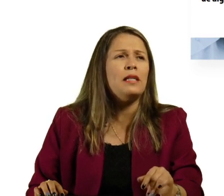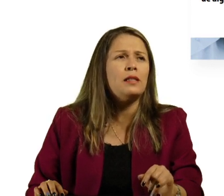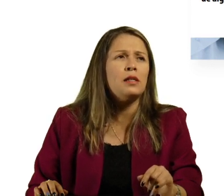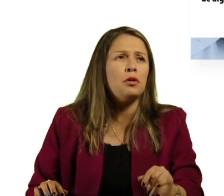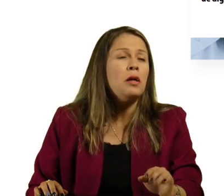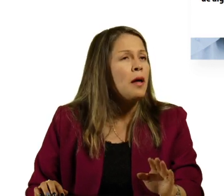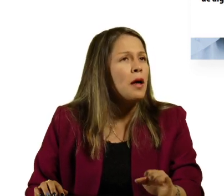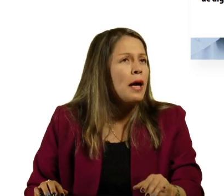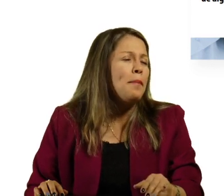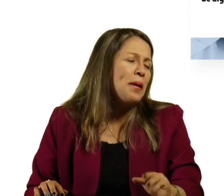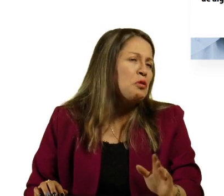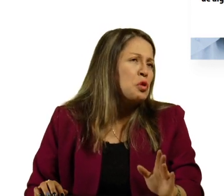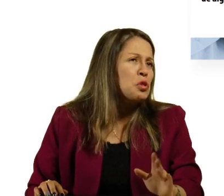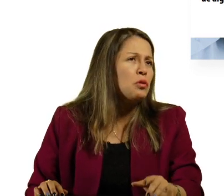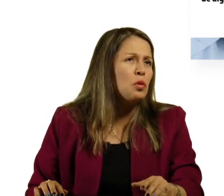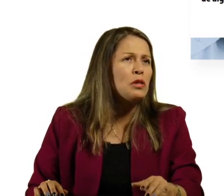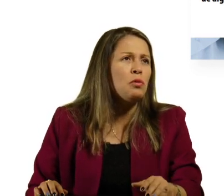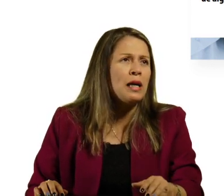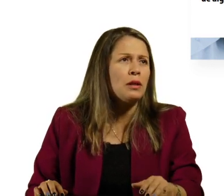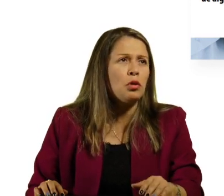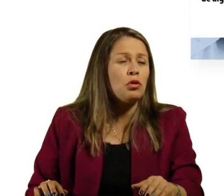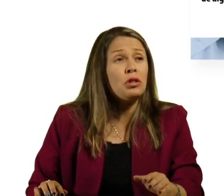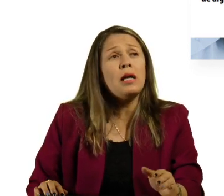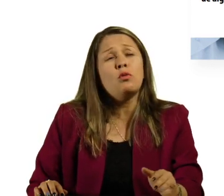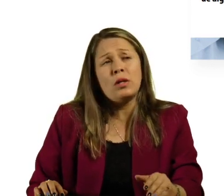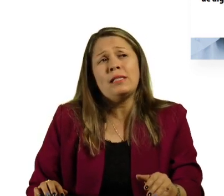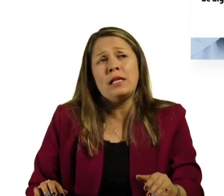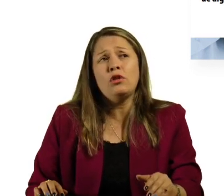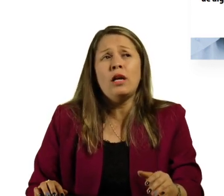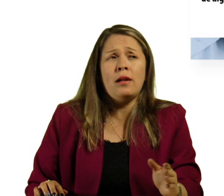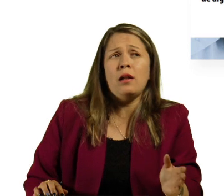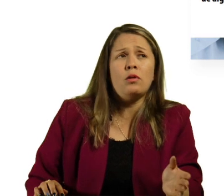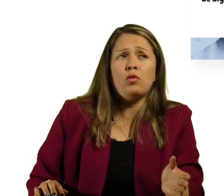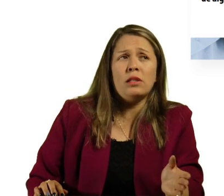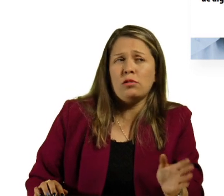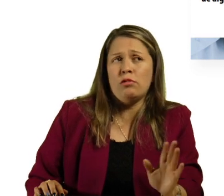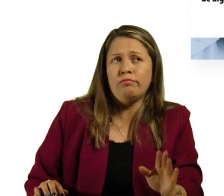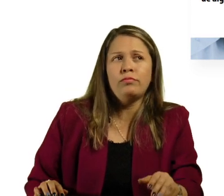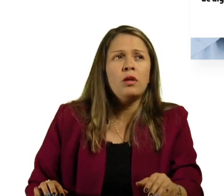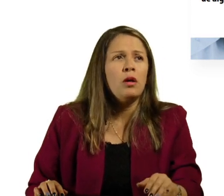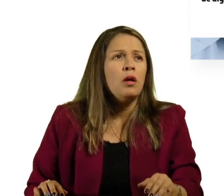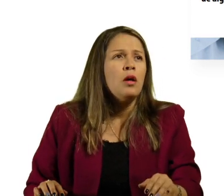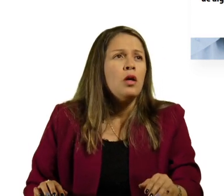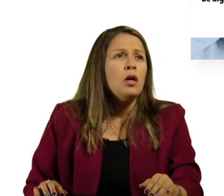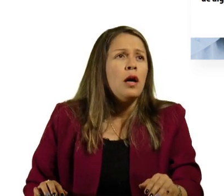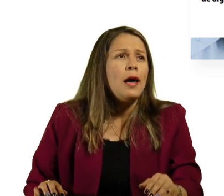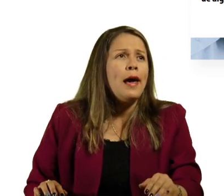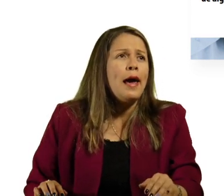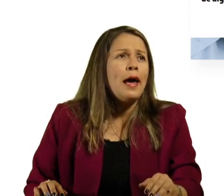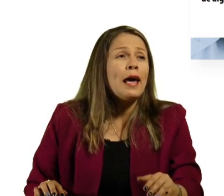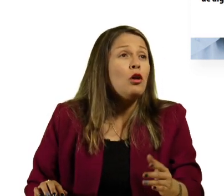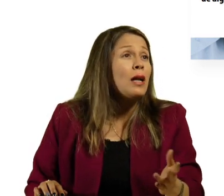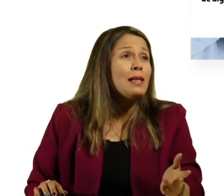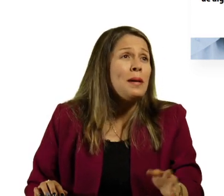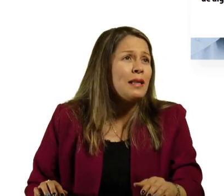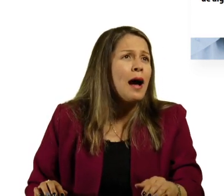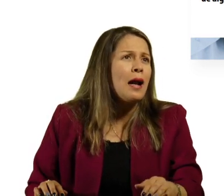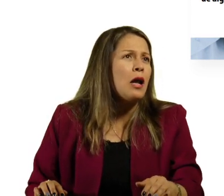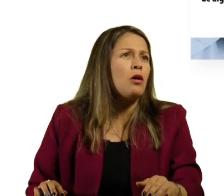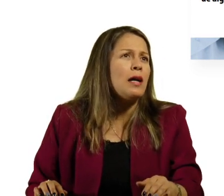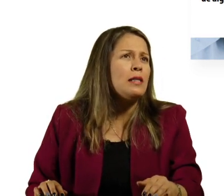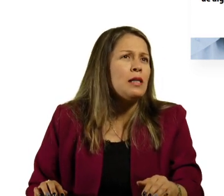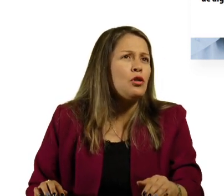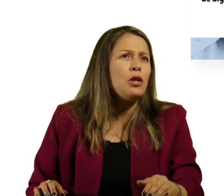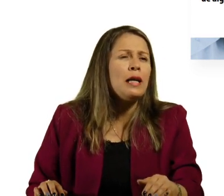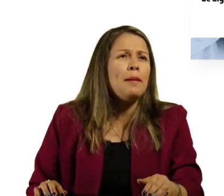la administración. Pero no es obligatorio. Entonces, algunas sí lo tienen, algunas no. ¿Qué otra desventaja?